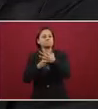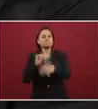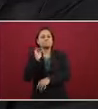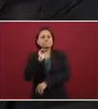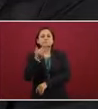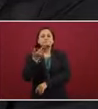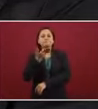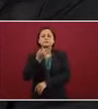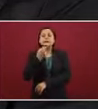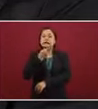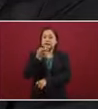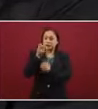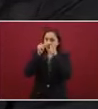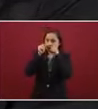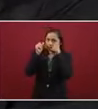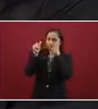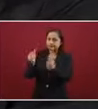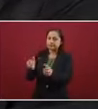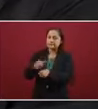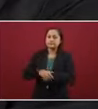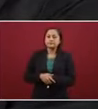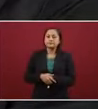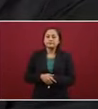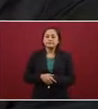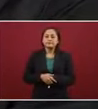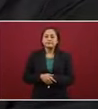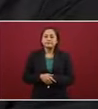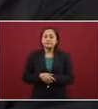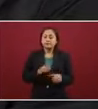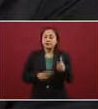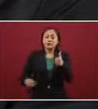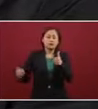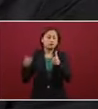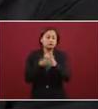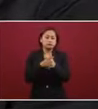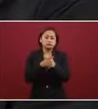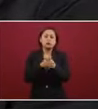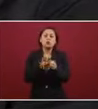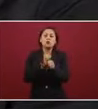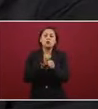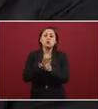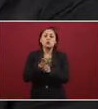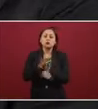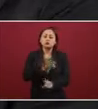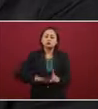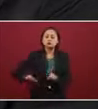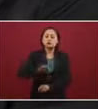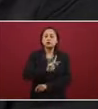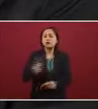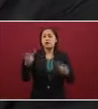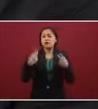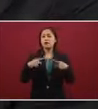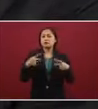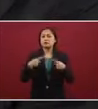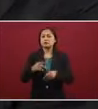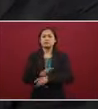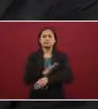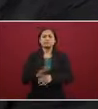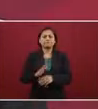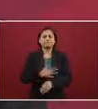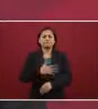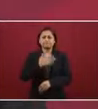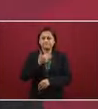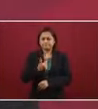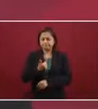prioridad, la principal, es el bienestar de la gente. En el caso de Chiapas,